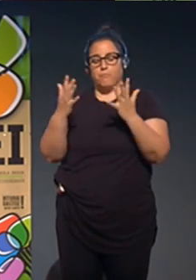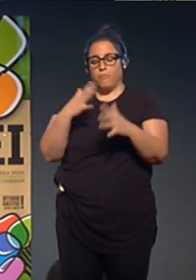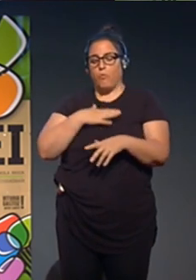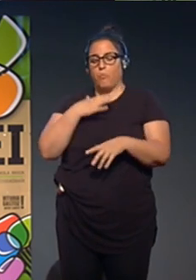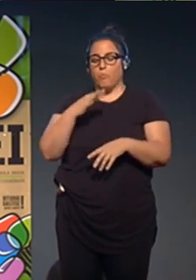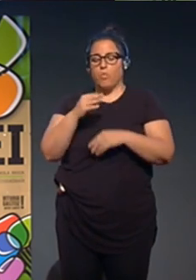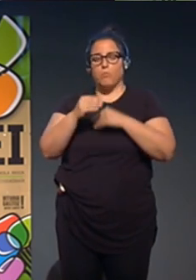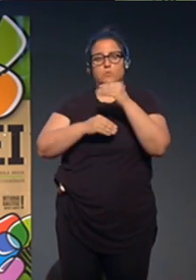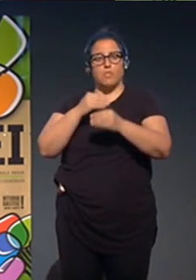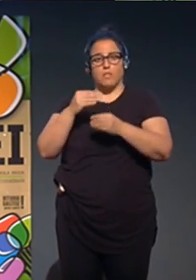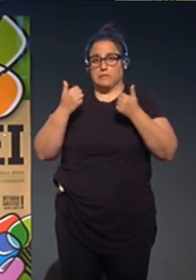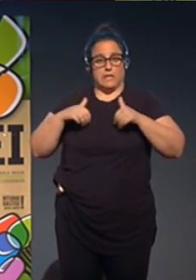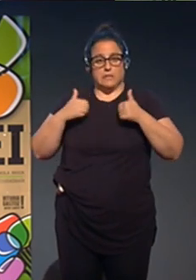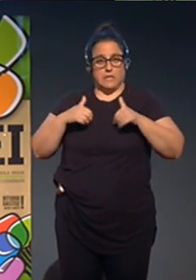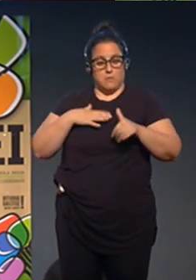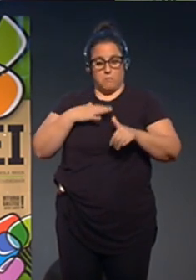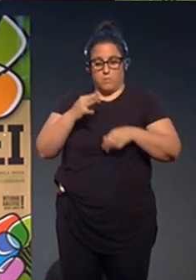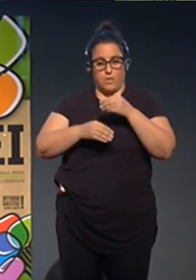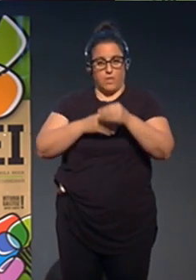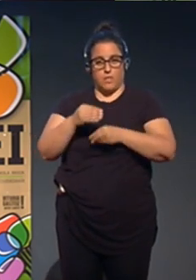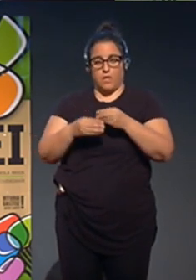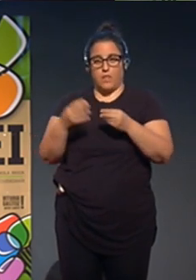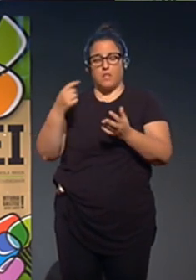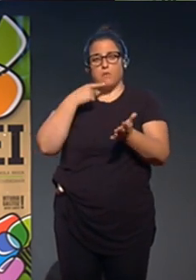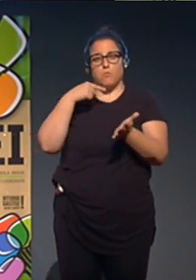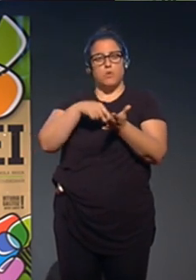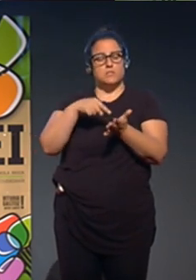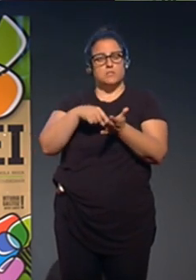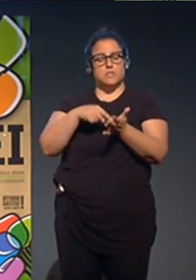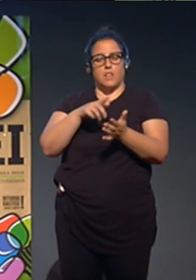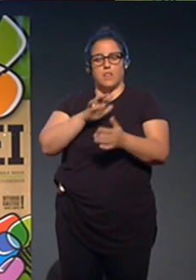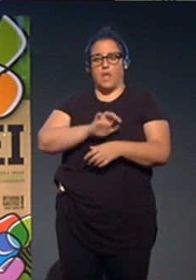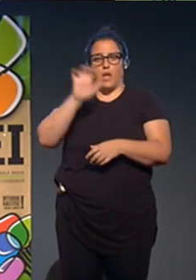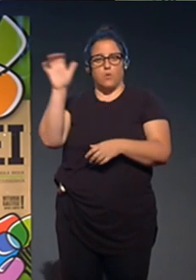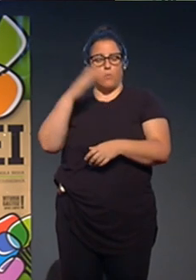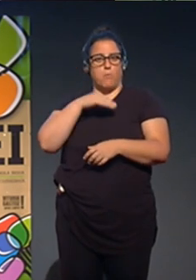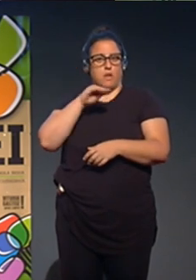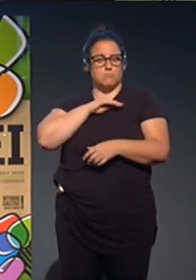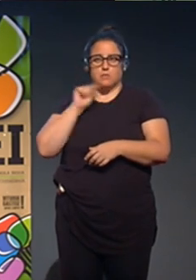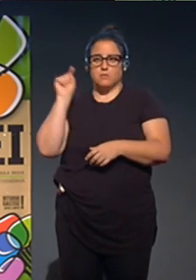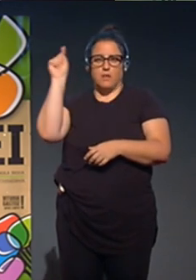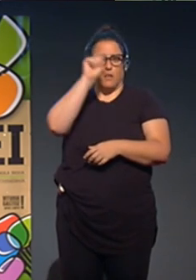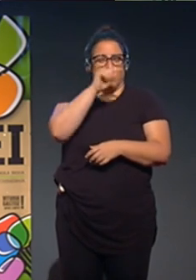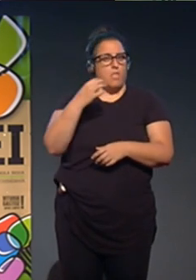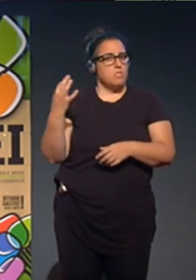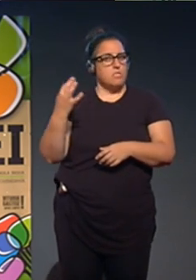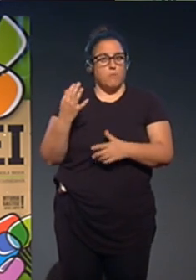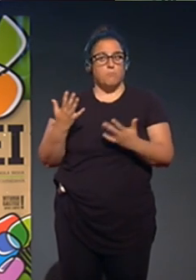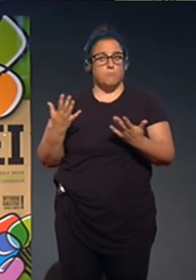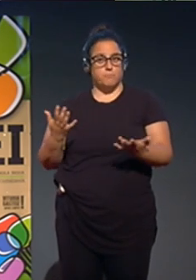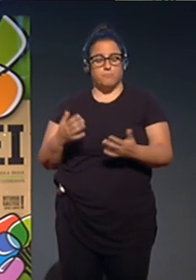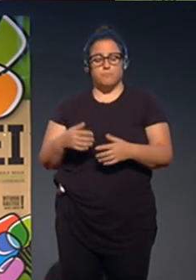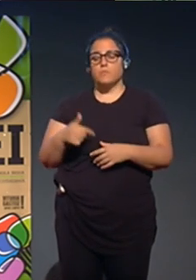desde ya y yo creo que es una exigencia que debería de existir en Europa en España en todas partes Es que yo voy a